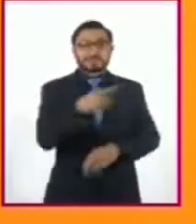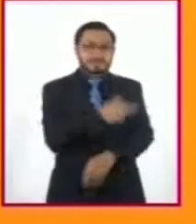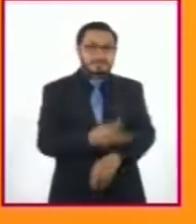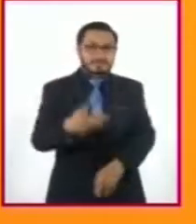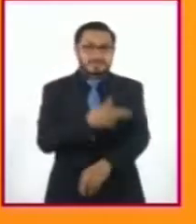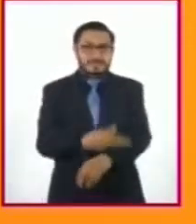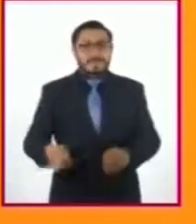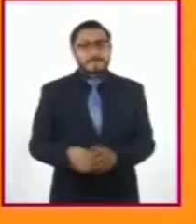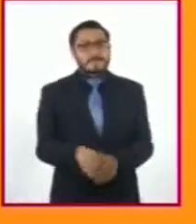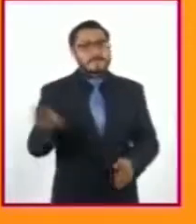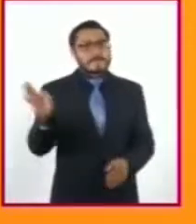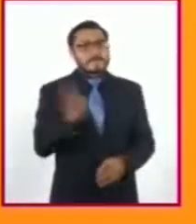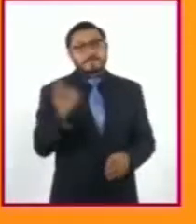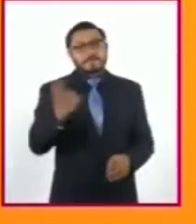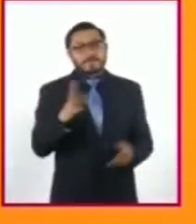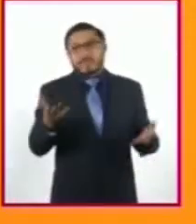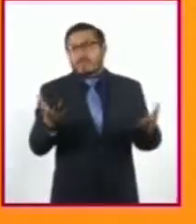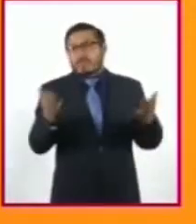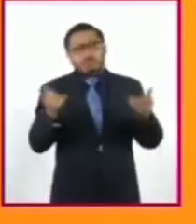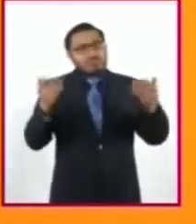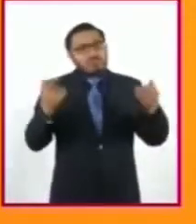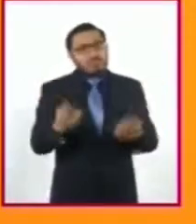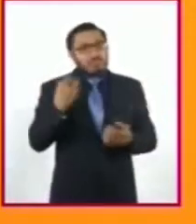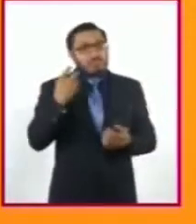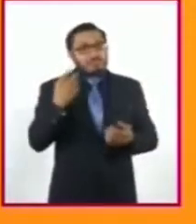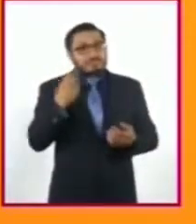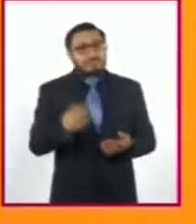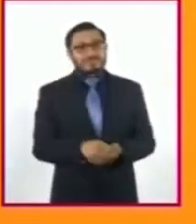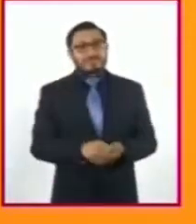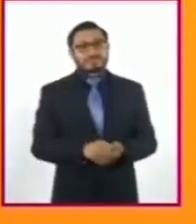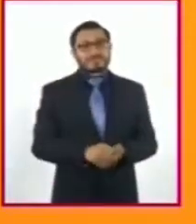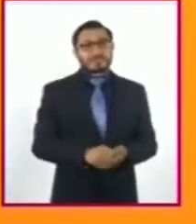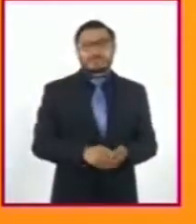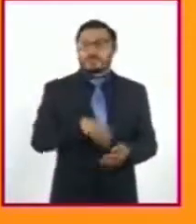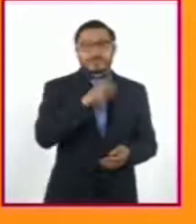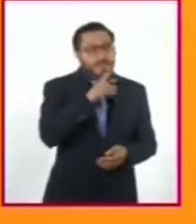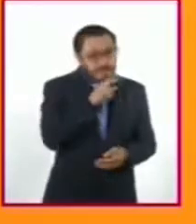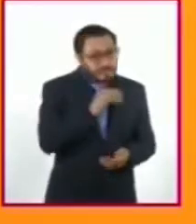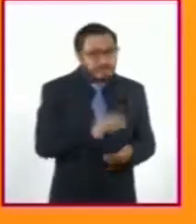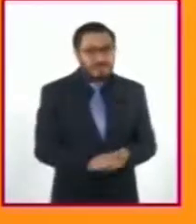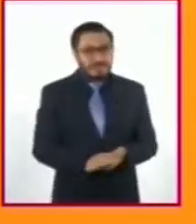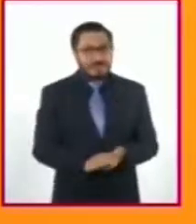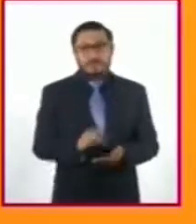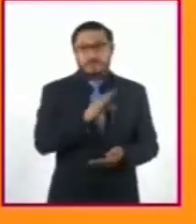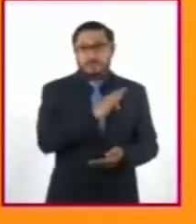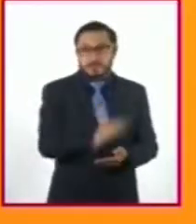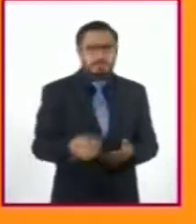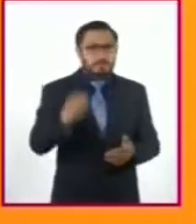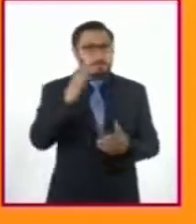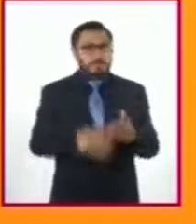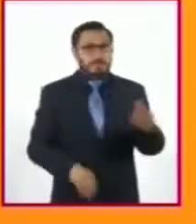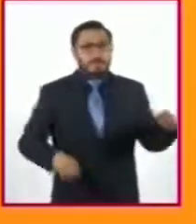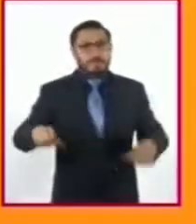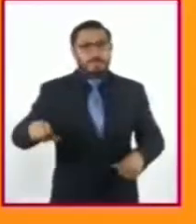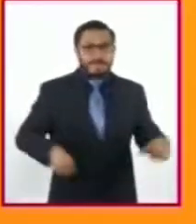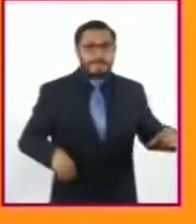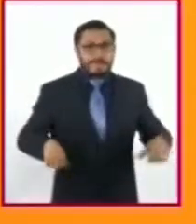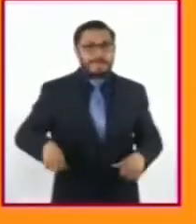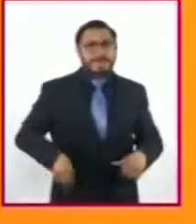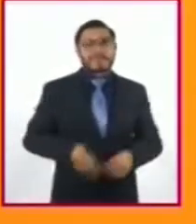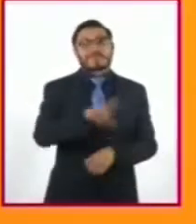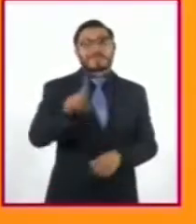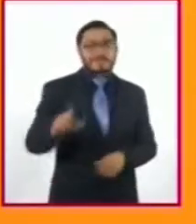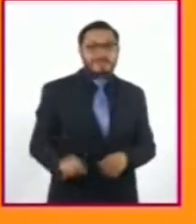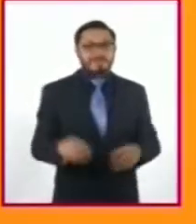Si no tienen alguno de estos elementos, no se preocupen. Pueden terminar las actividades después de la